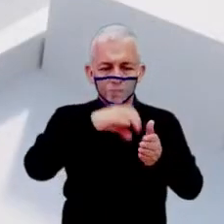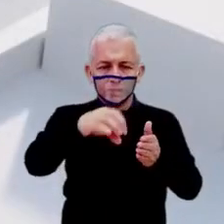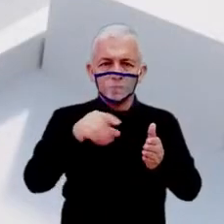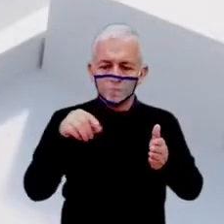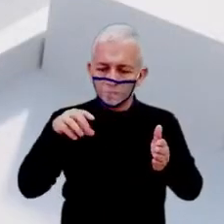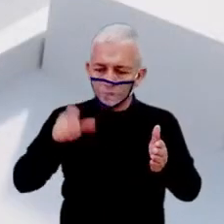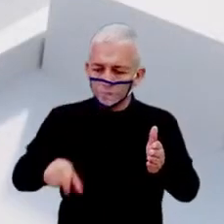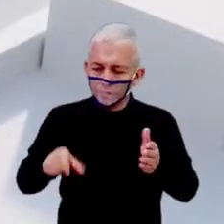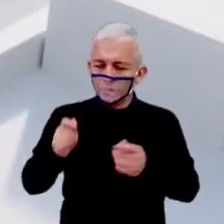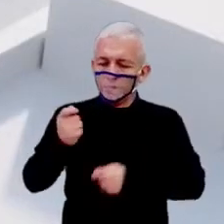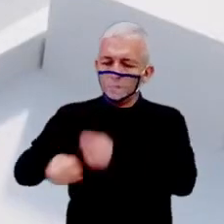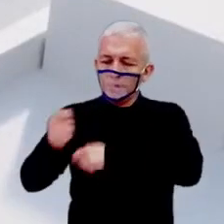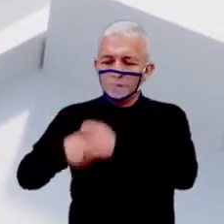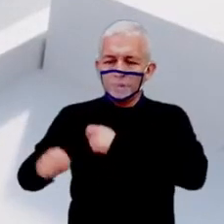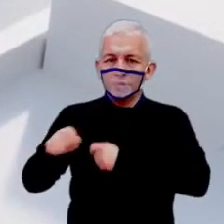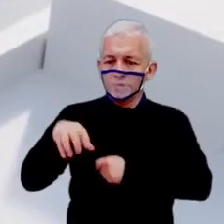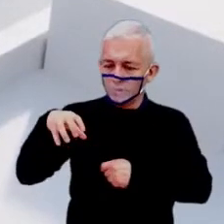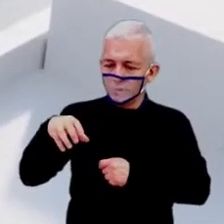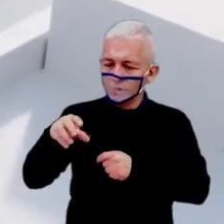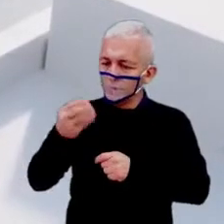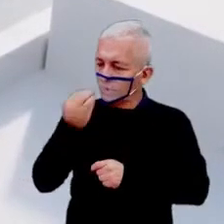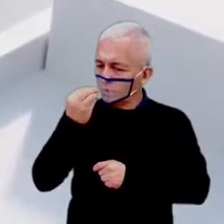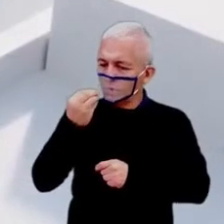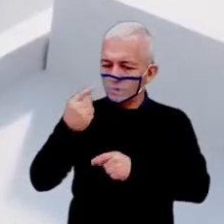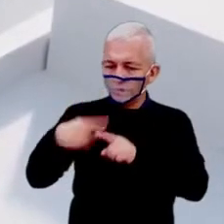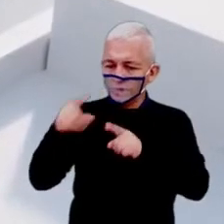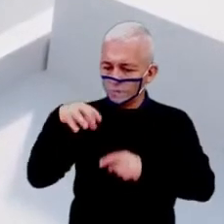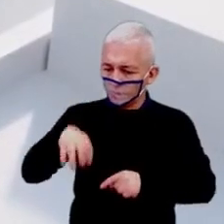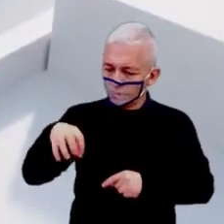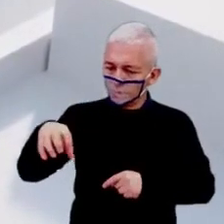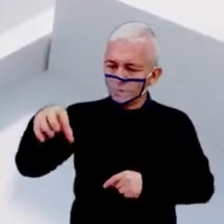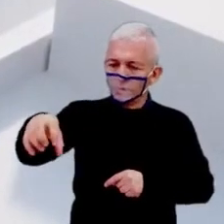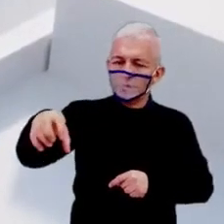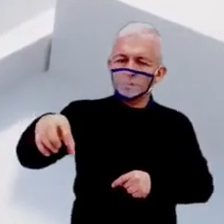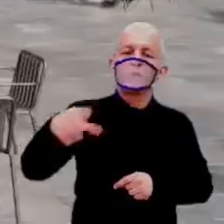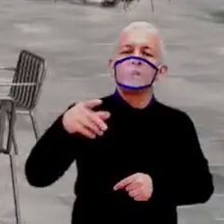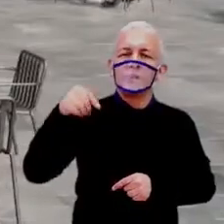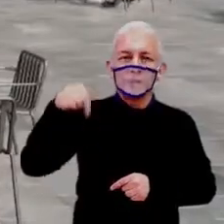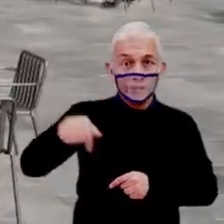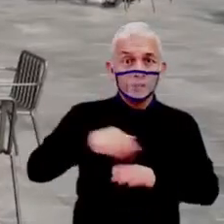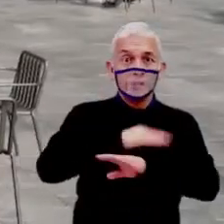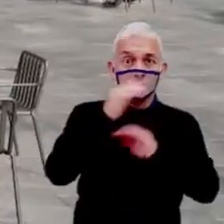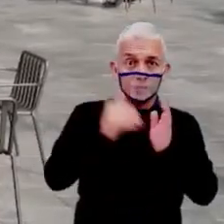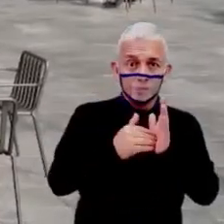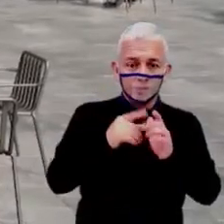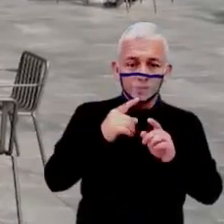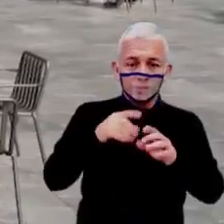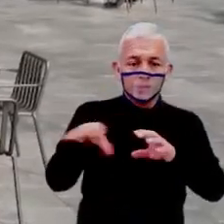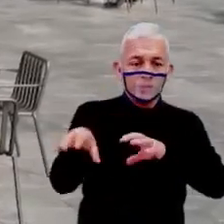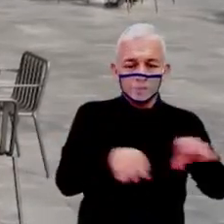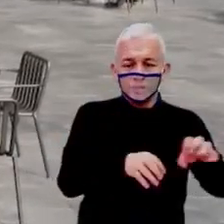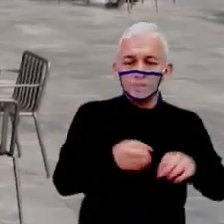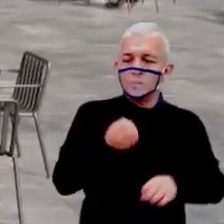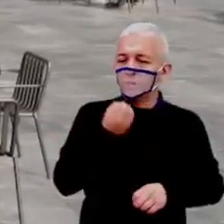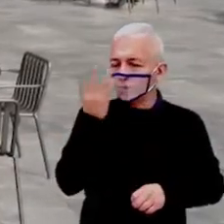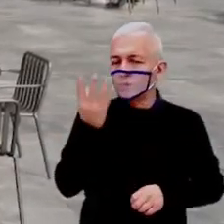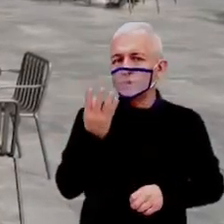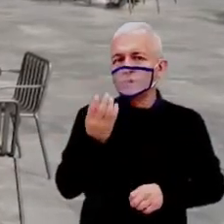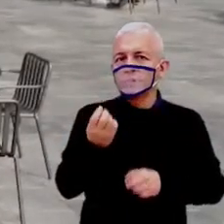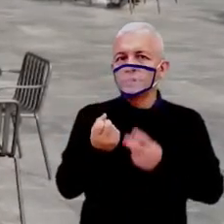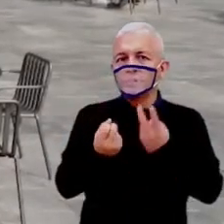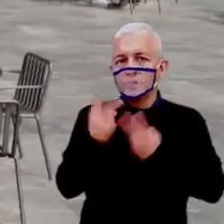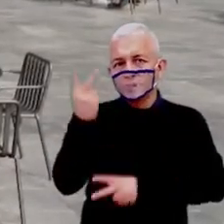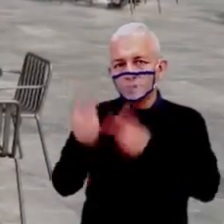vendedores organizados por categorías de consumo. ¿Y en qué encontraremos dentro de este mercado? Actividades como frutas,